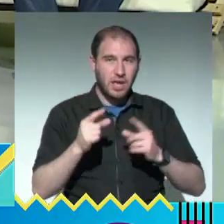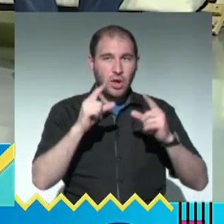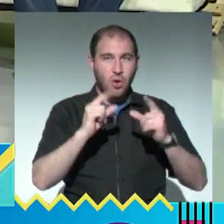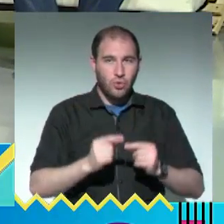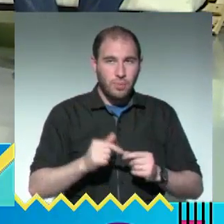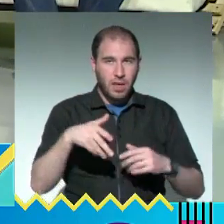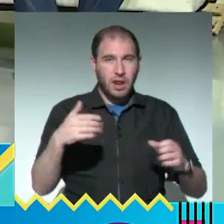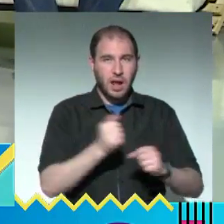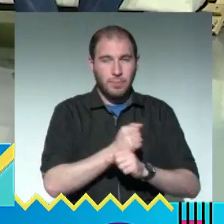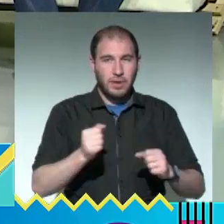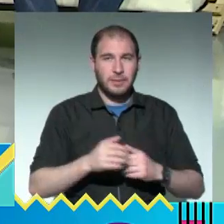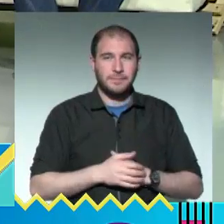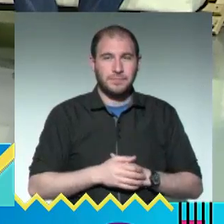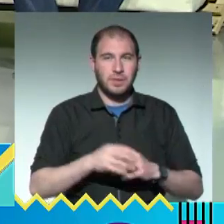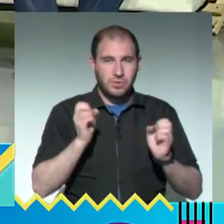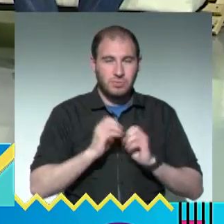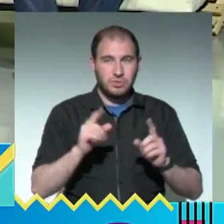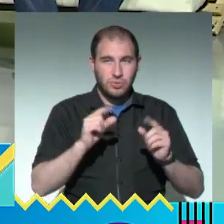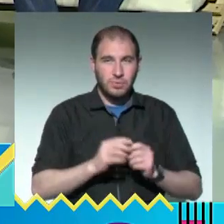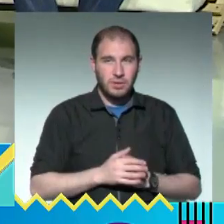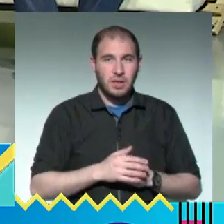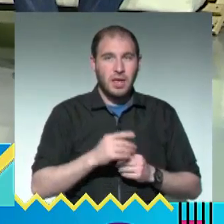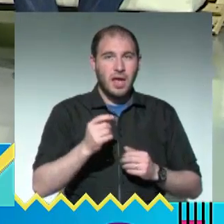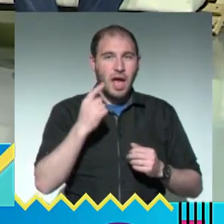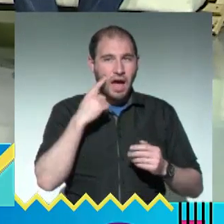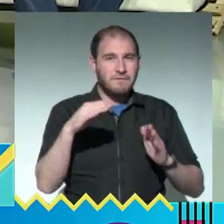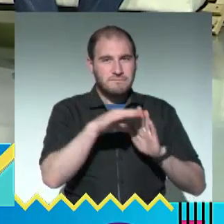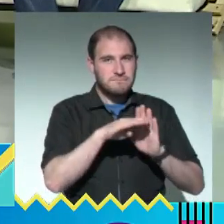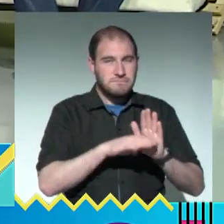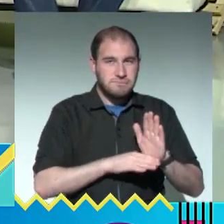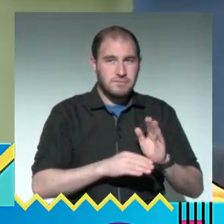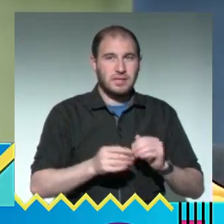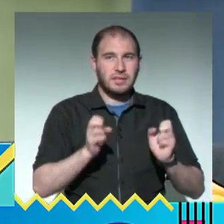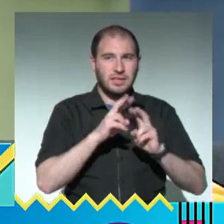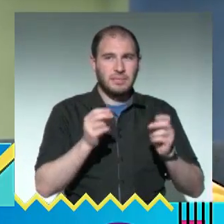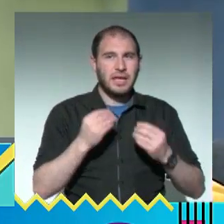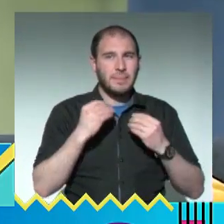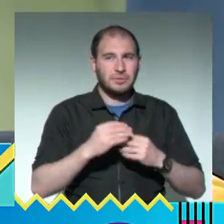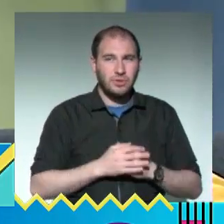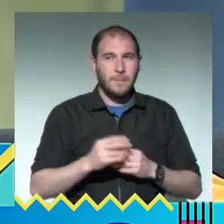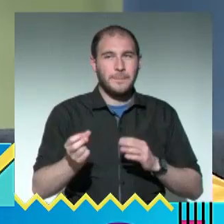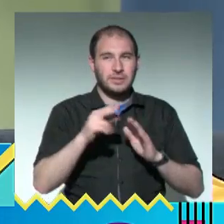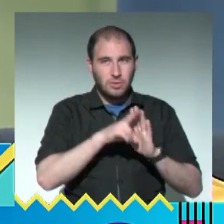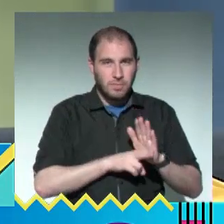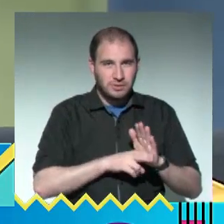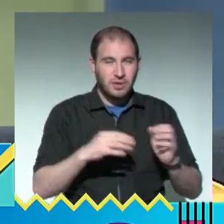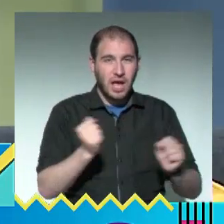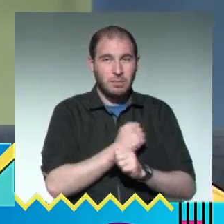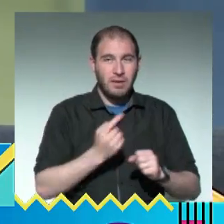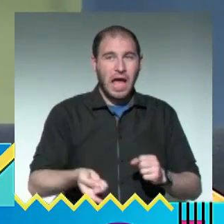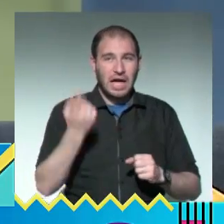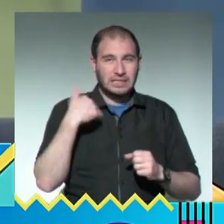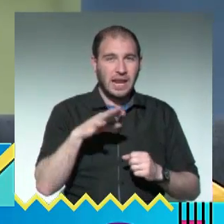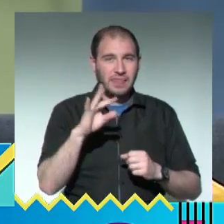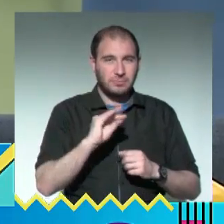de esto que se aprobó, ¿sí? Vamos a dar esos números. Vamos Juan. a tratar de desglosar un poco acerca de qué fue este presupuesto que se aprobó ayer en la Cámara